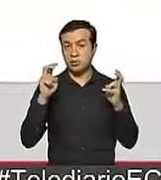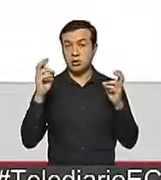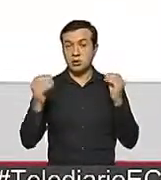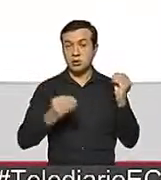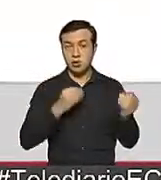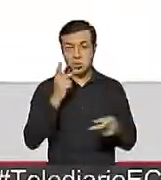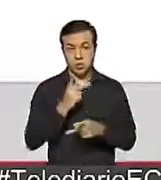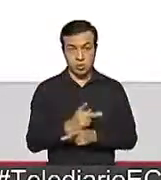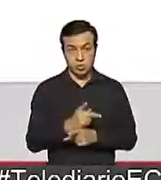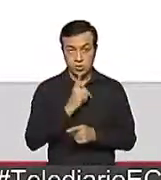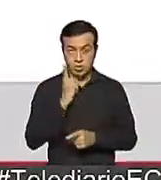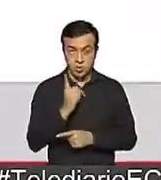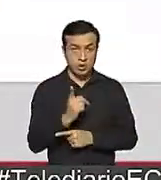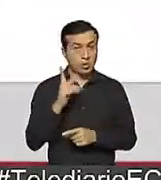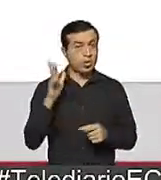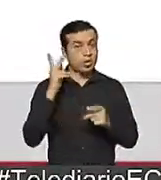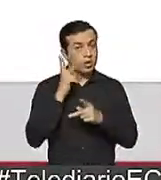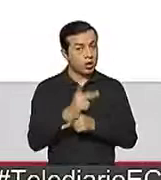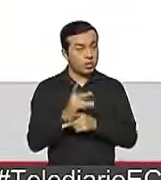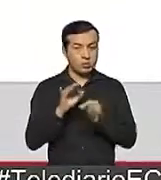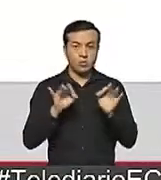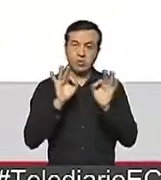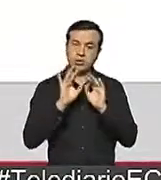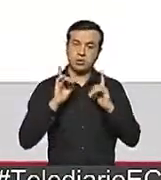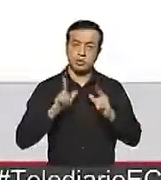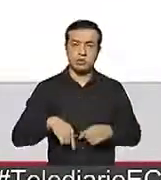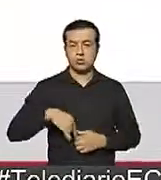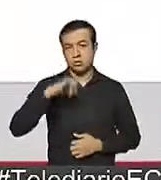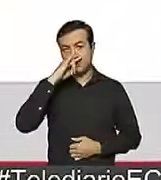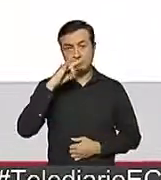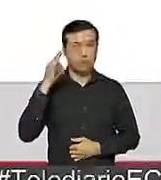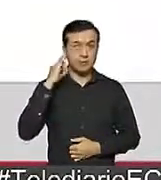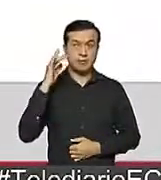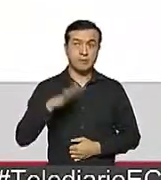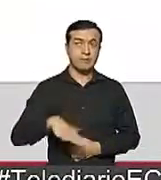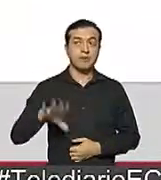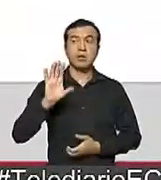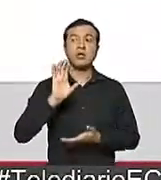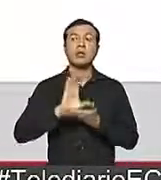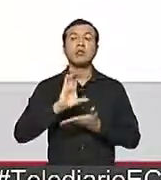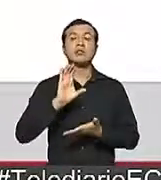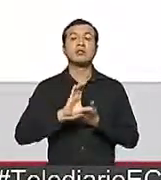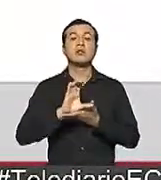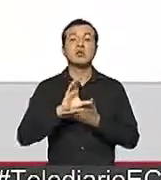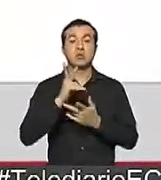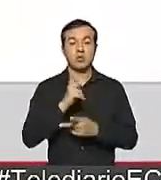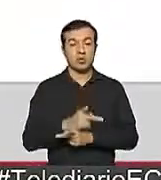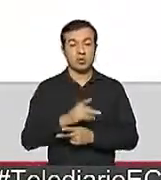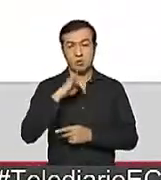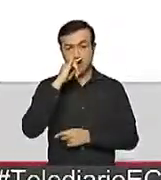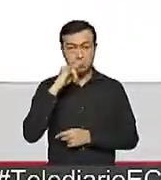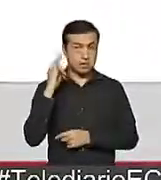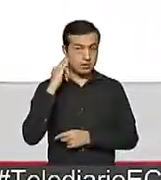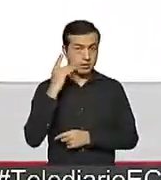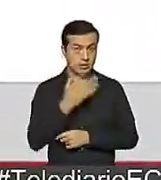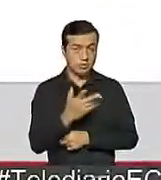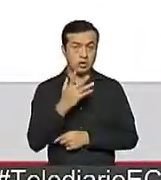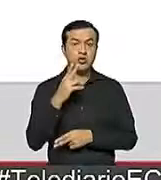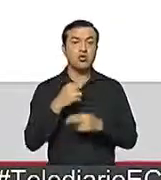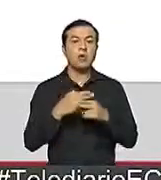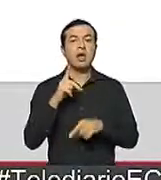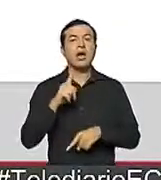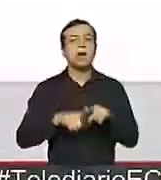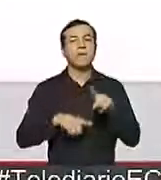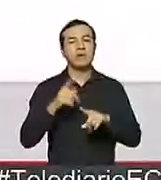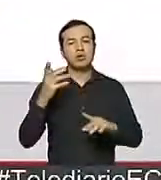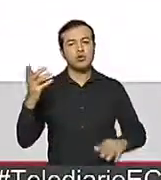al cuidado integral de la salud de los más pequeños. Estamos en el Centro de Cuidado Infantil, Amigos Démonos